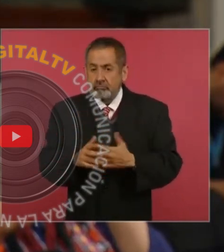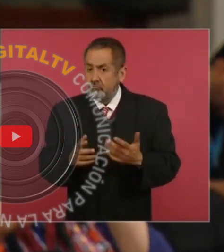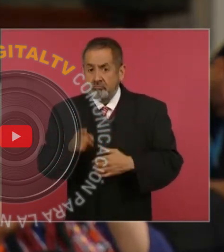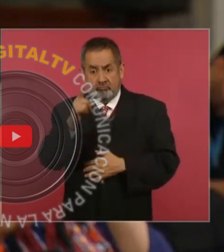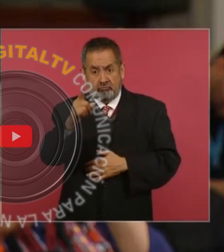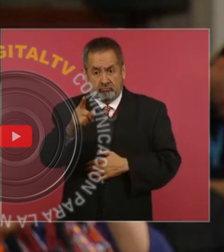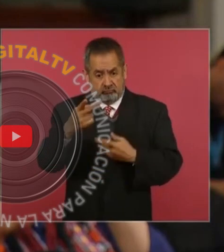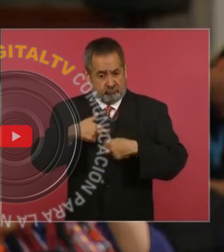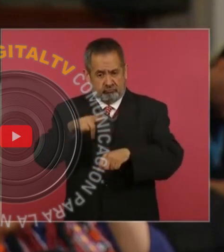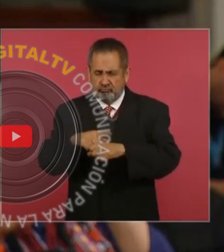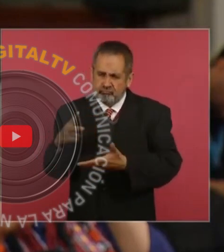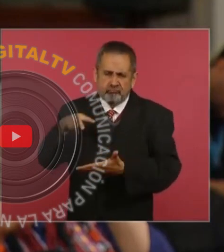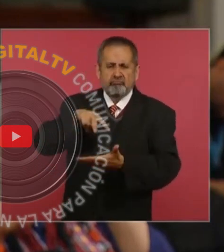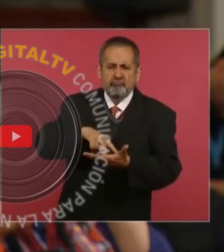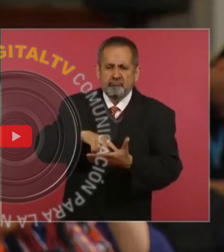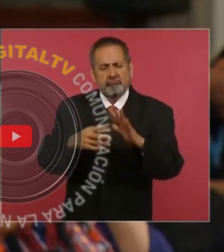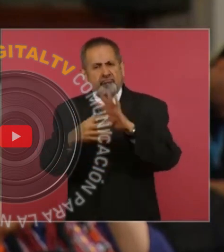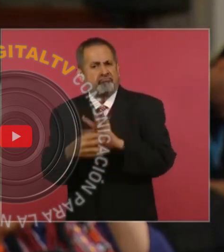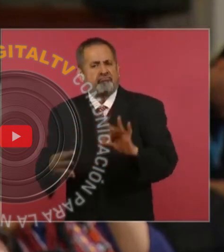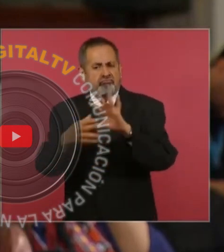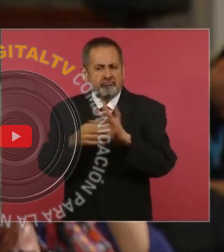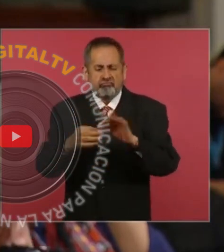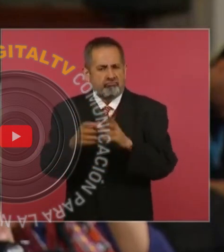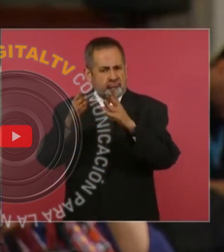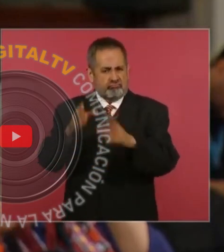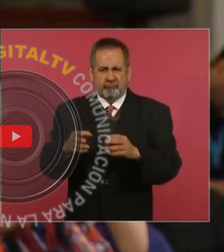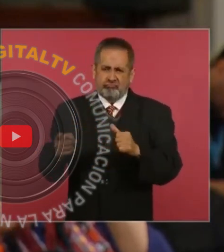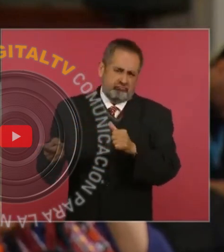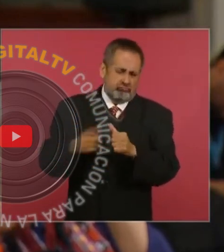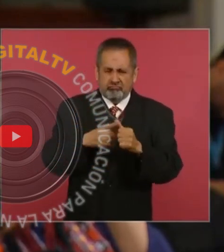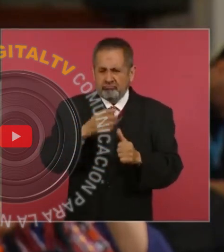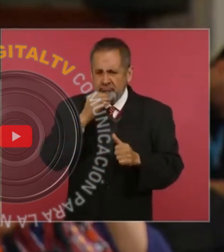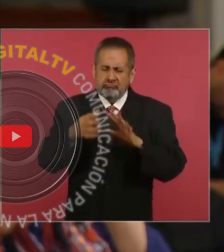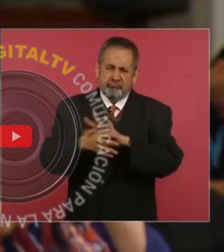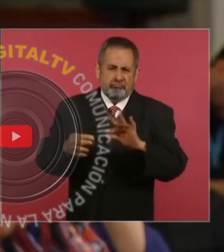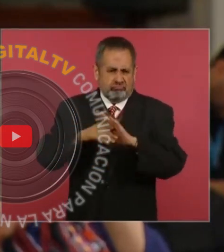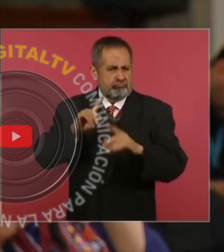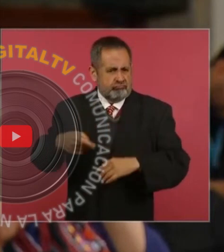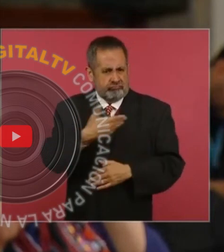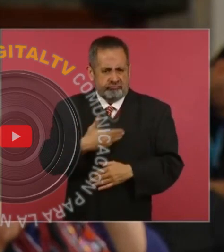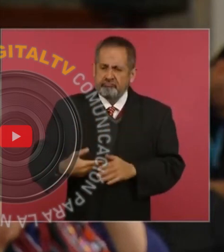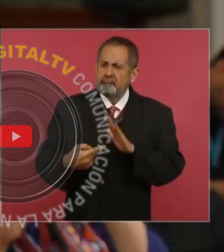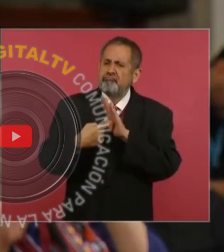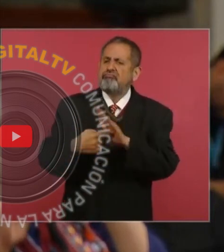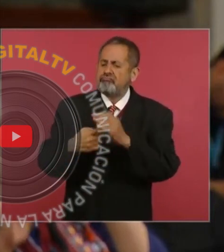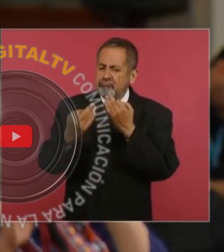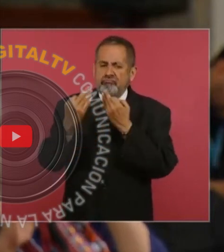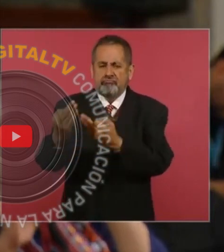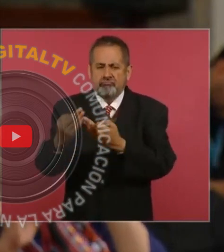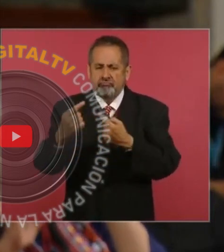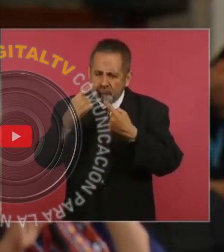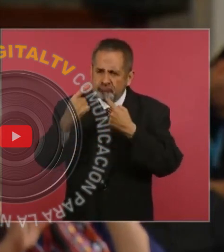usted personalmente, como protagonista principal de un ejecutivo,